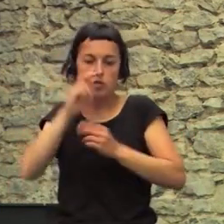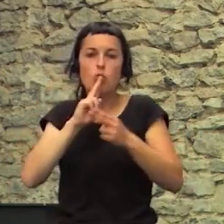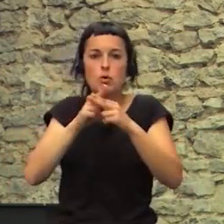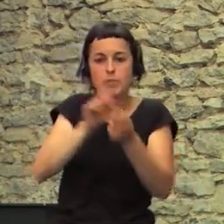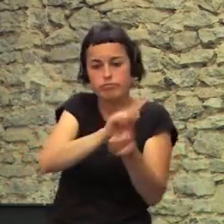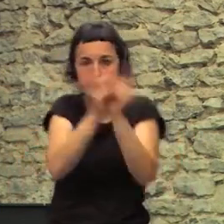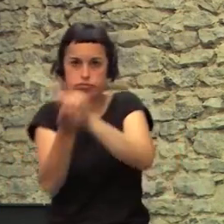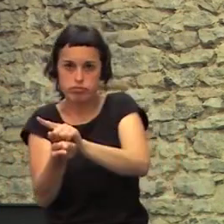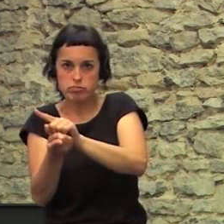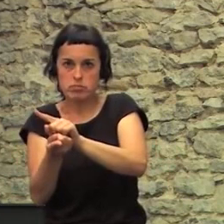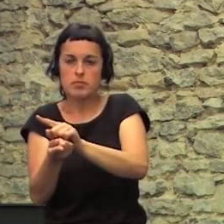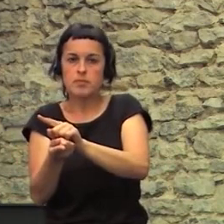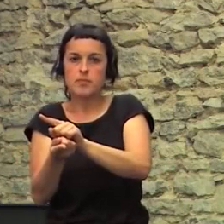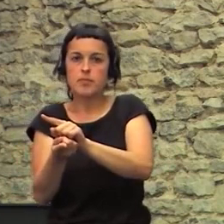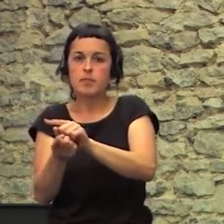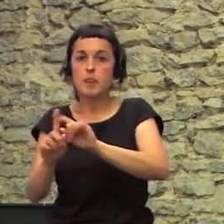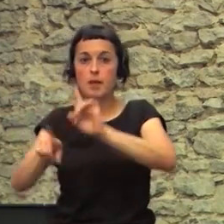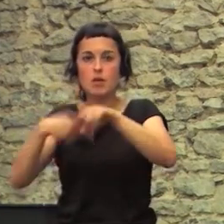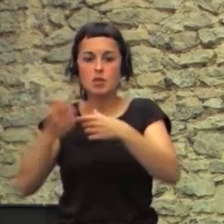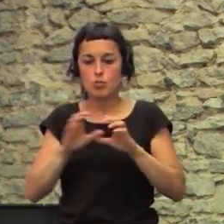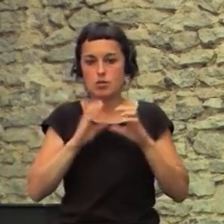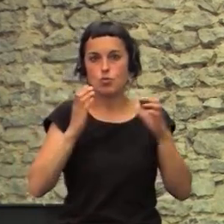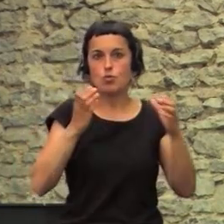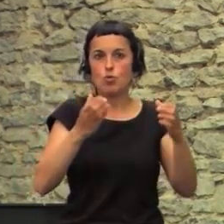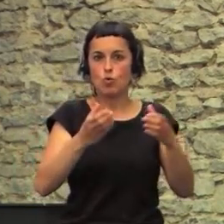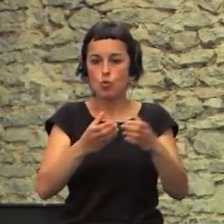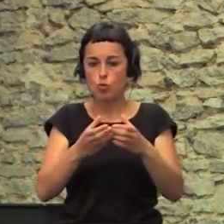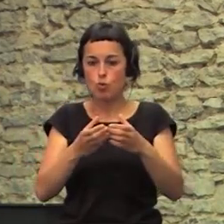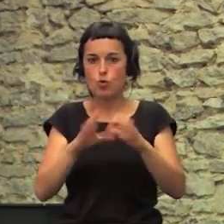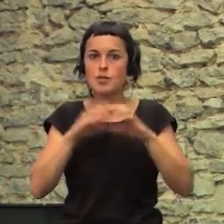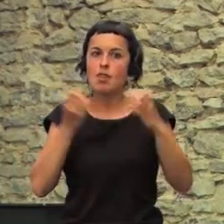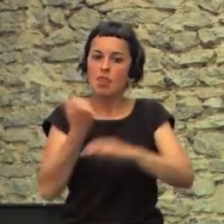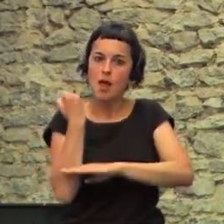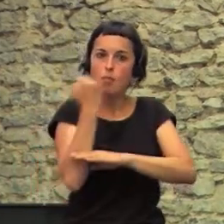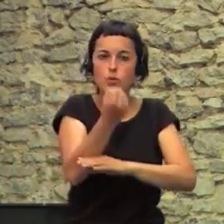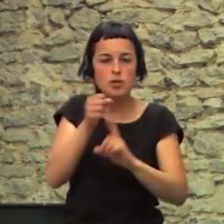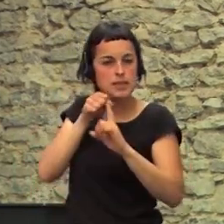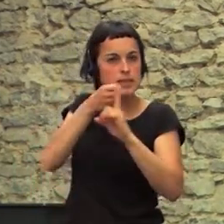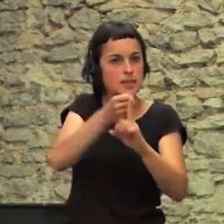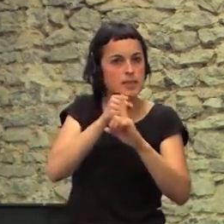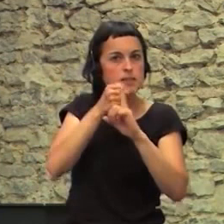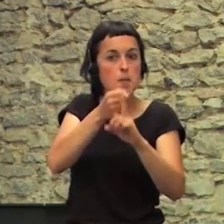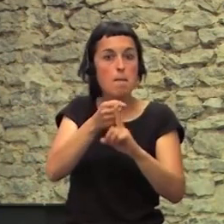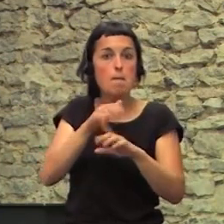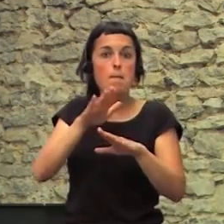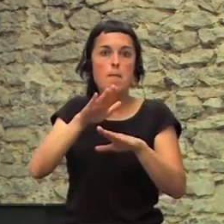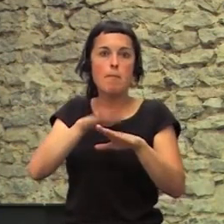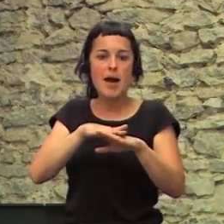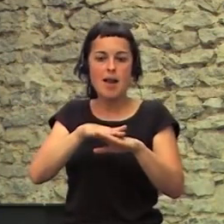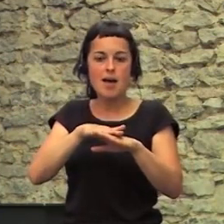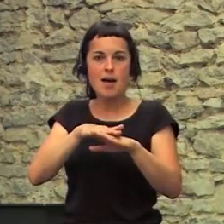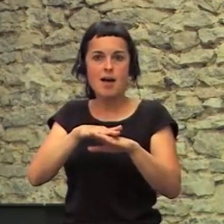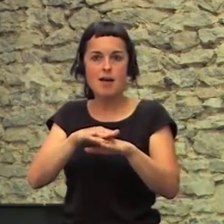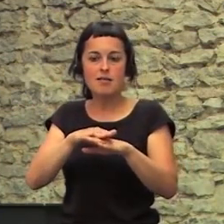posteriormente, con la presión de muchos colectivos, sobre todo grupos de apoyo, pues eliminarle el carácter